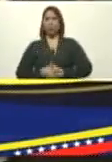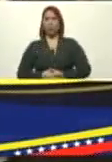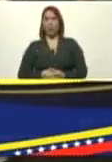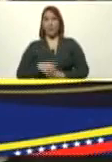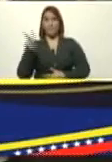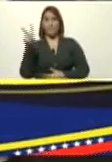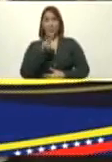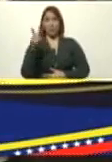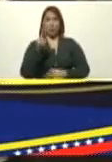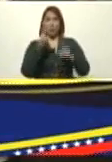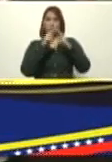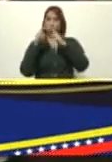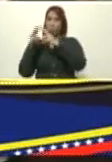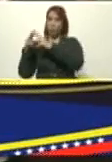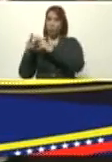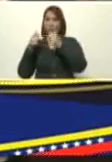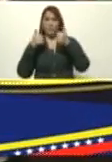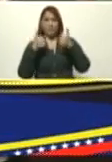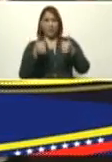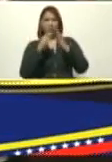Venezuela conoce muy bien toda esta ruta,